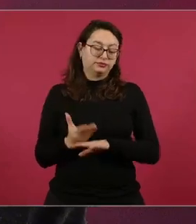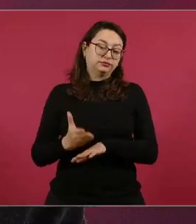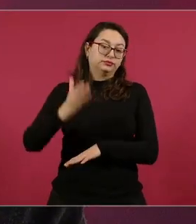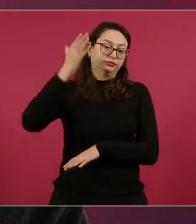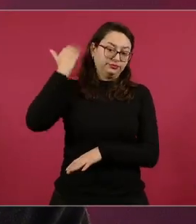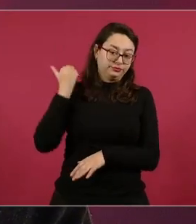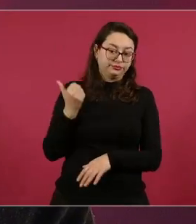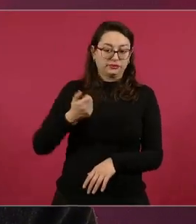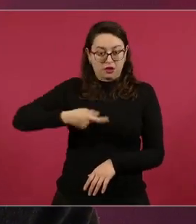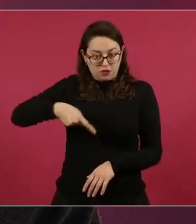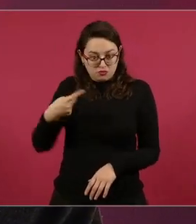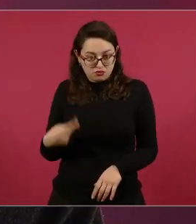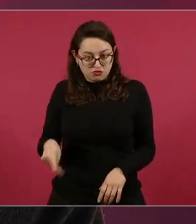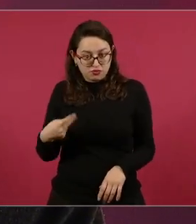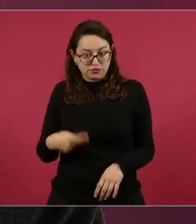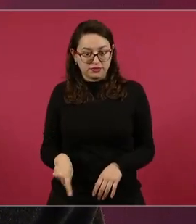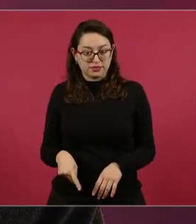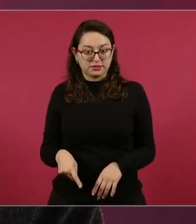públicas.